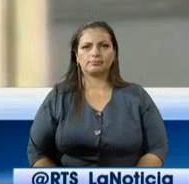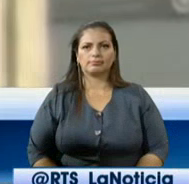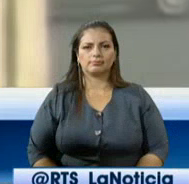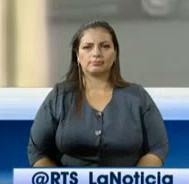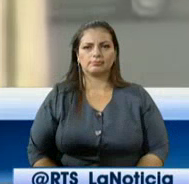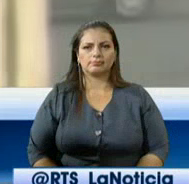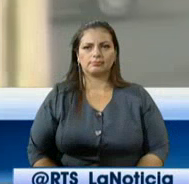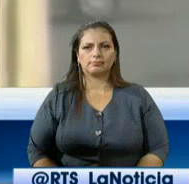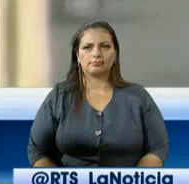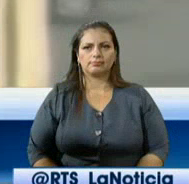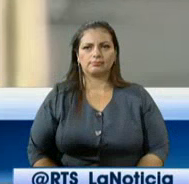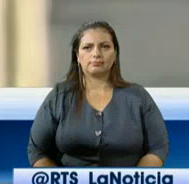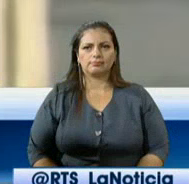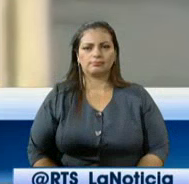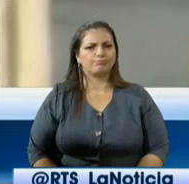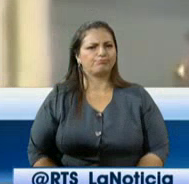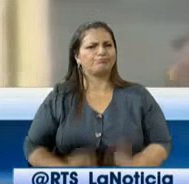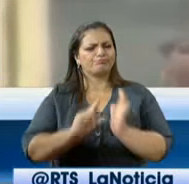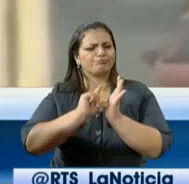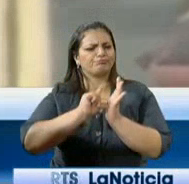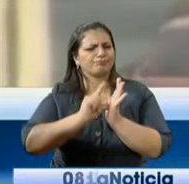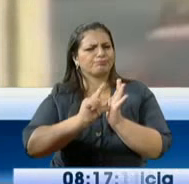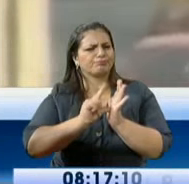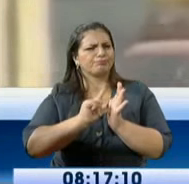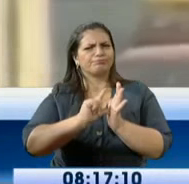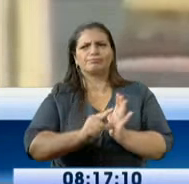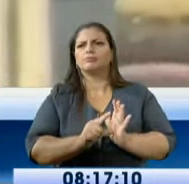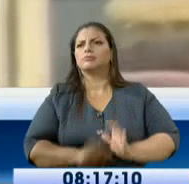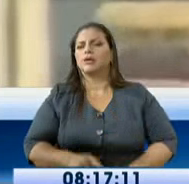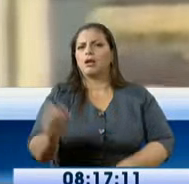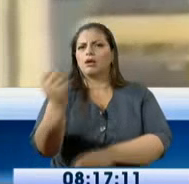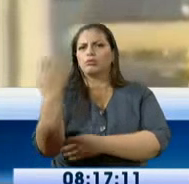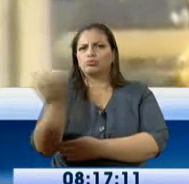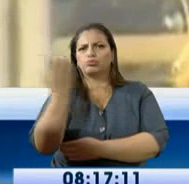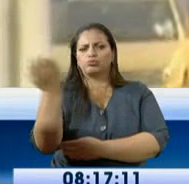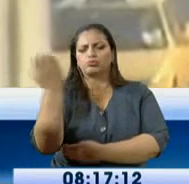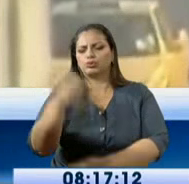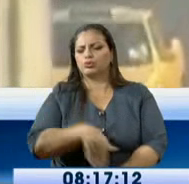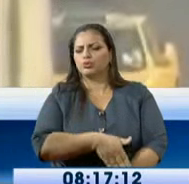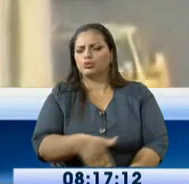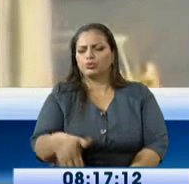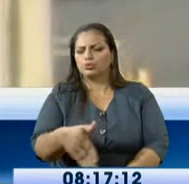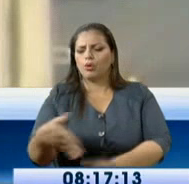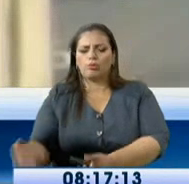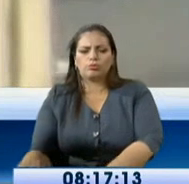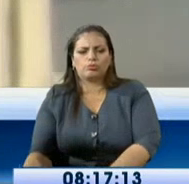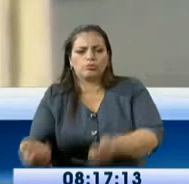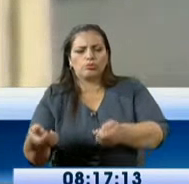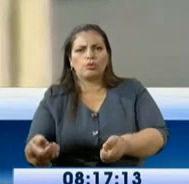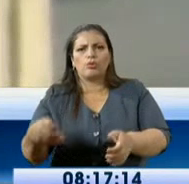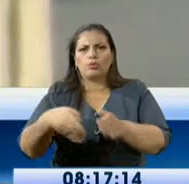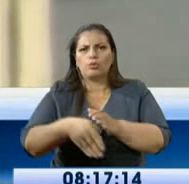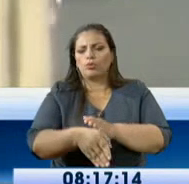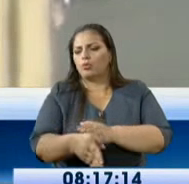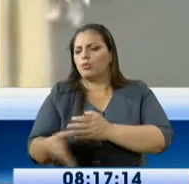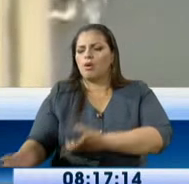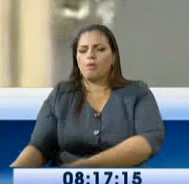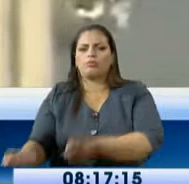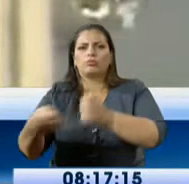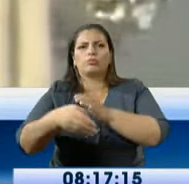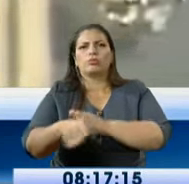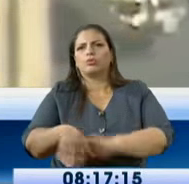En cuestión de minutos llegó la ambulancia para ayudar a los heridos. Después de ser atendidos, fueron trasladados hasta casas de salud cercanas,